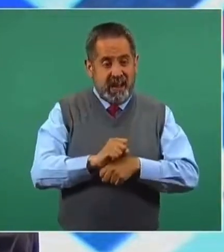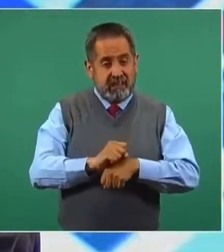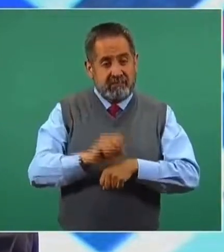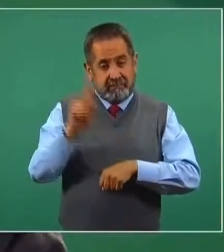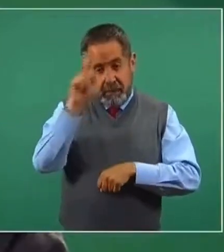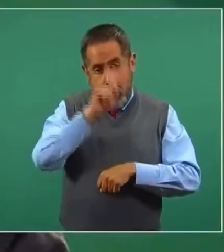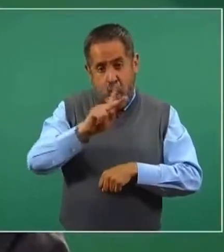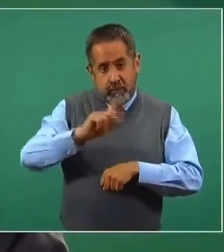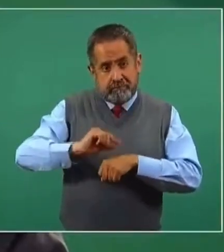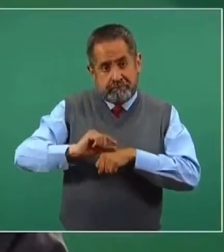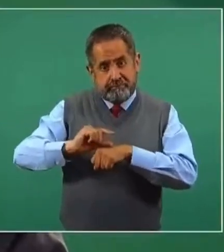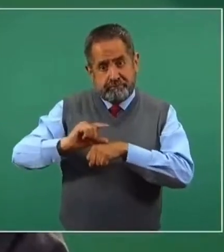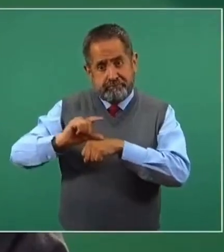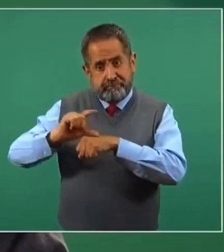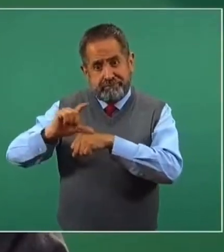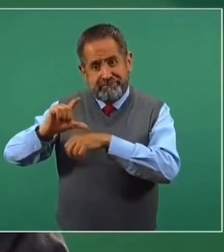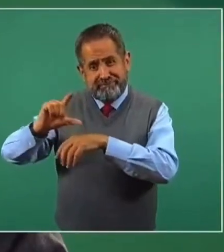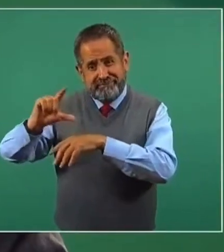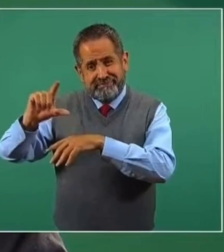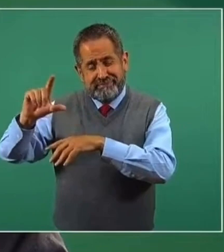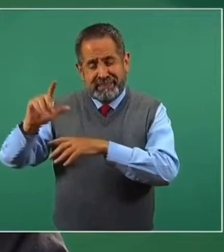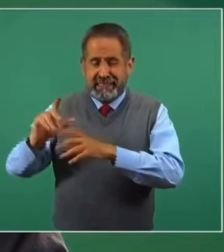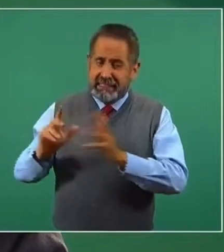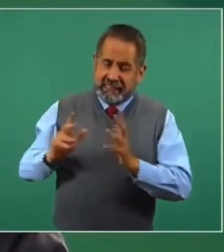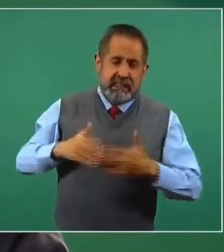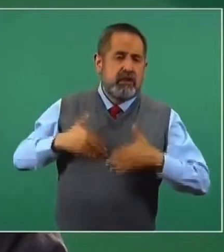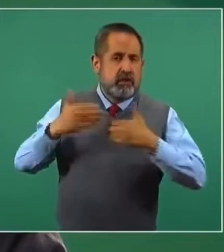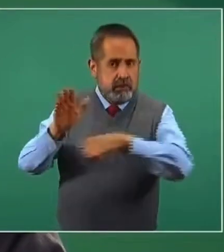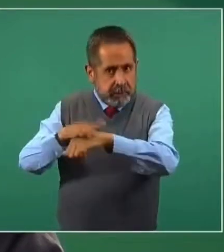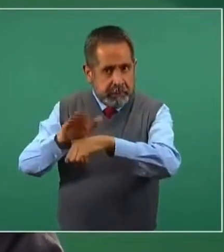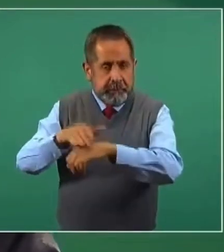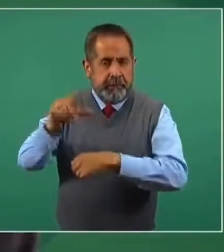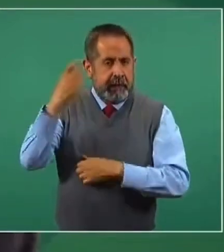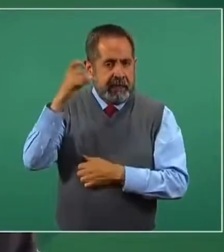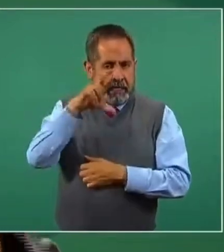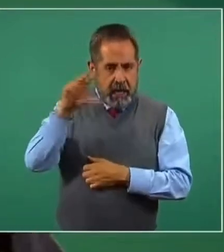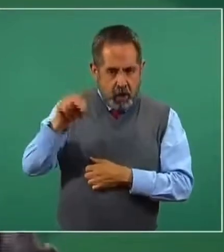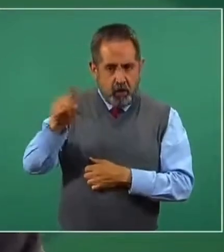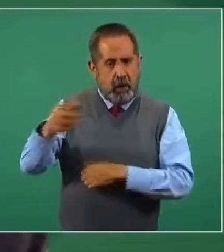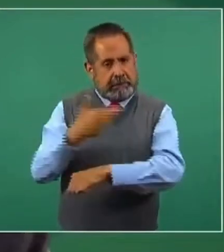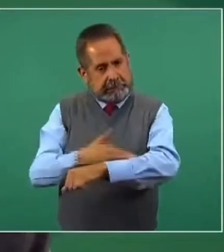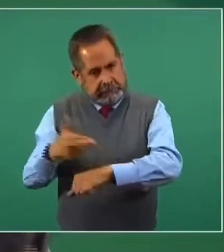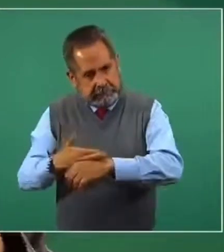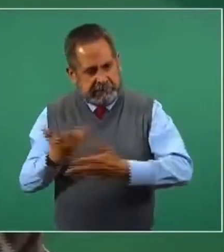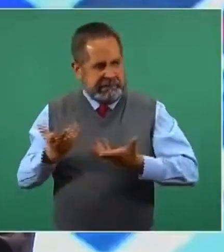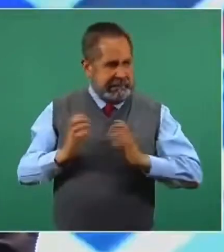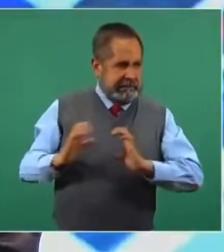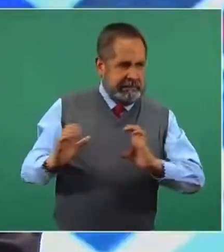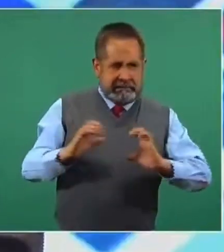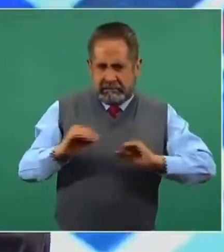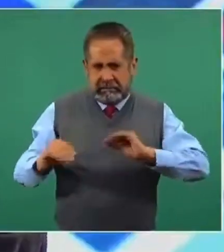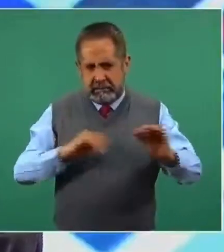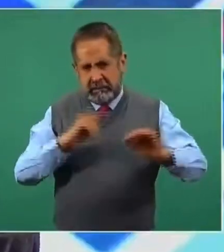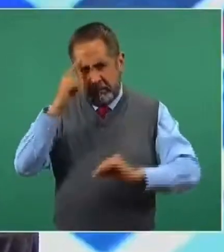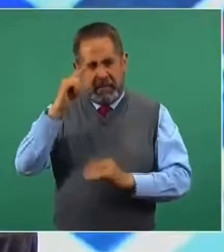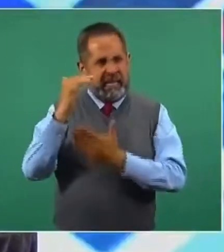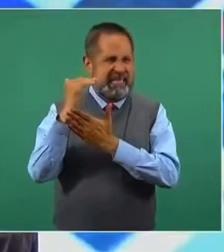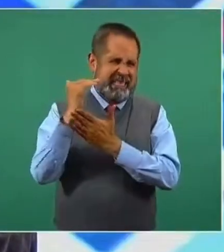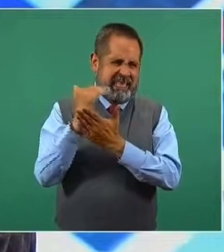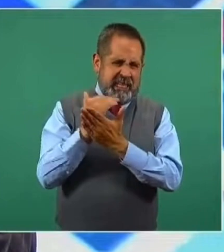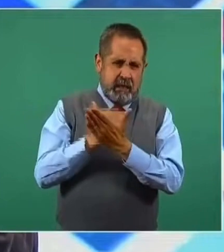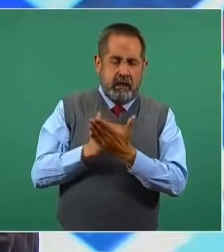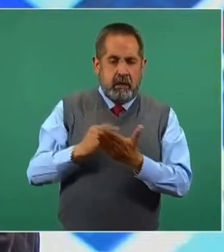Sabemos, confiamos que el gobierno de Quintana Roo estará tomando medidas para reducir la movilidad y reducir los